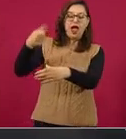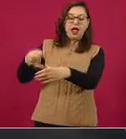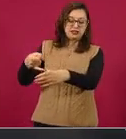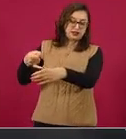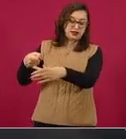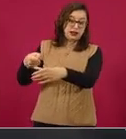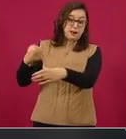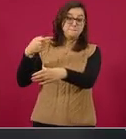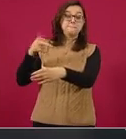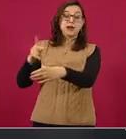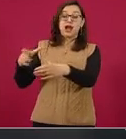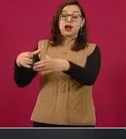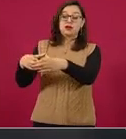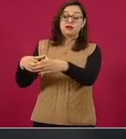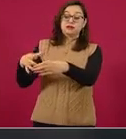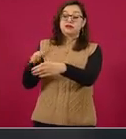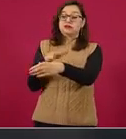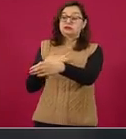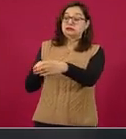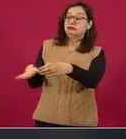por